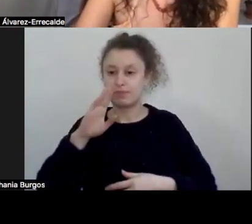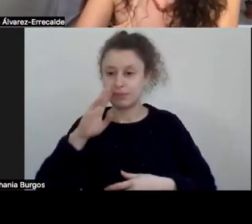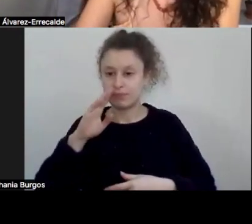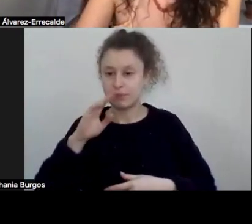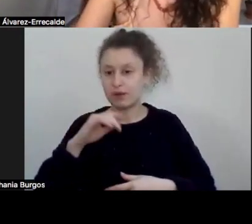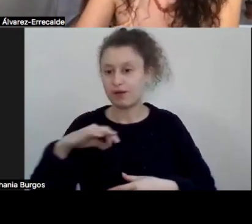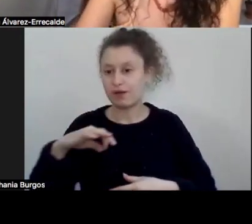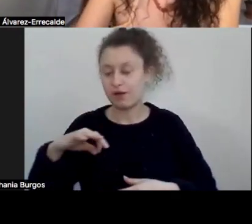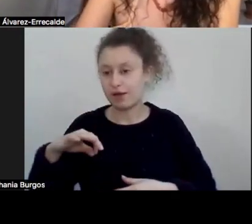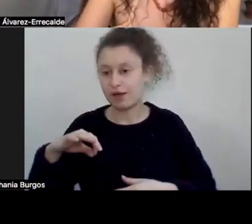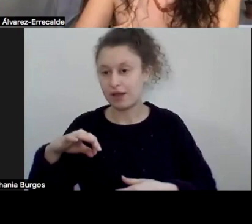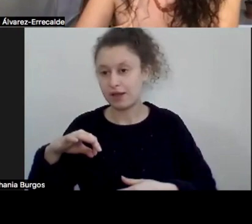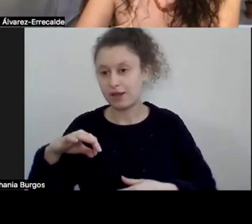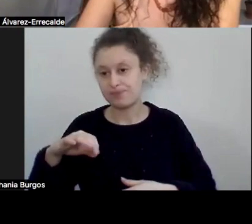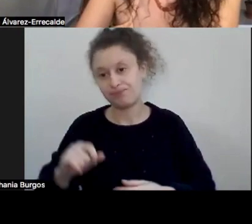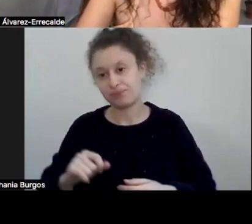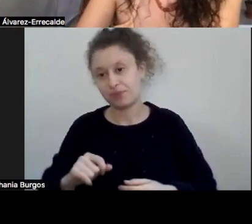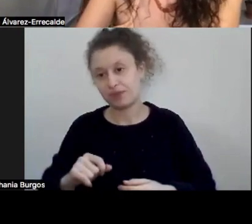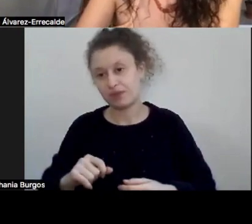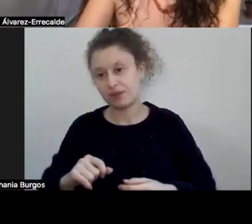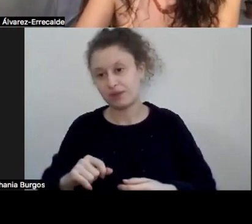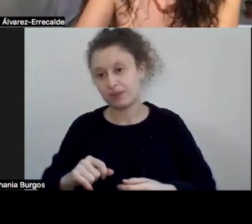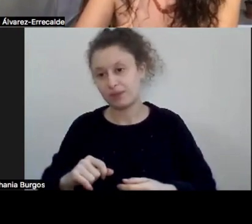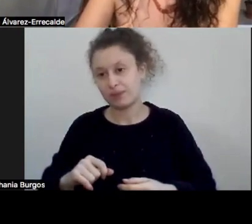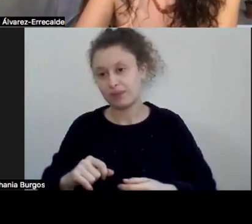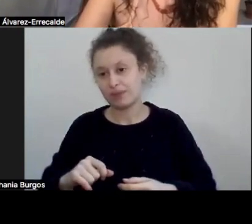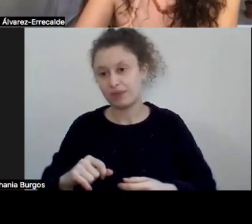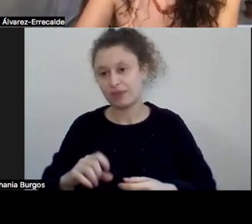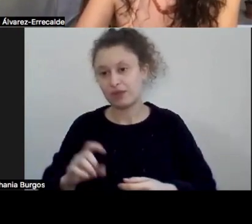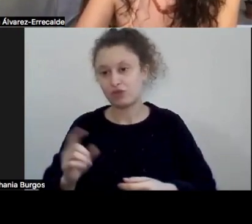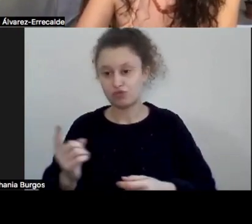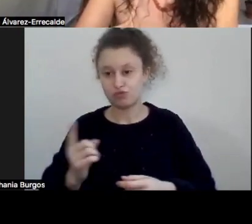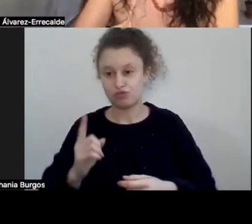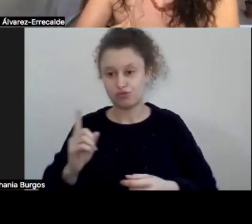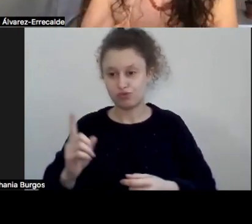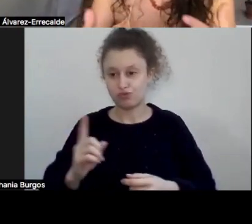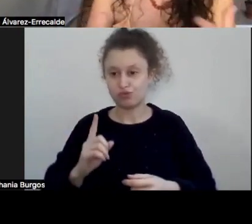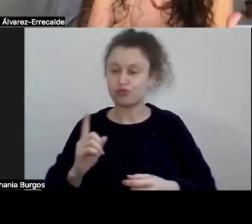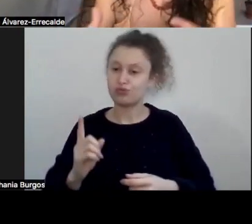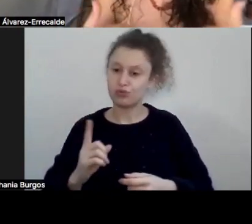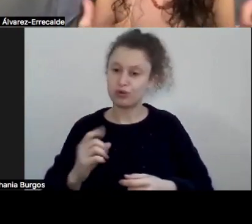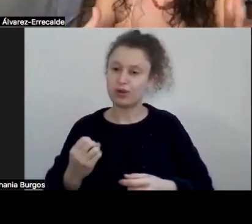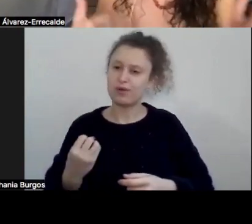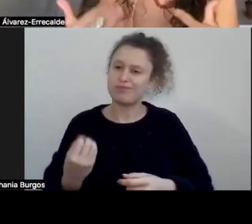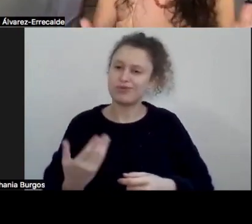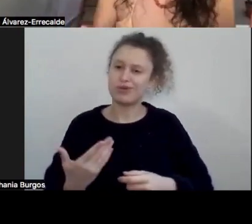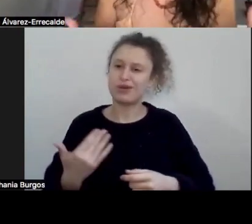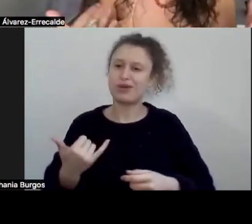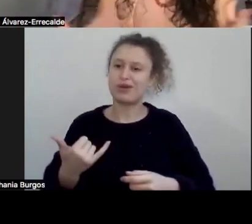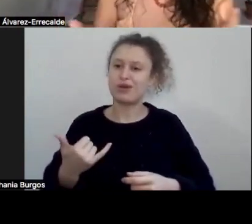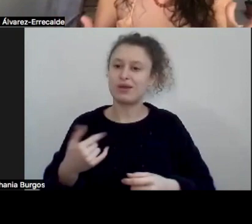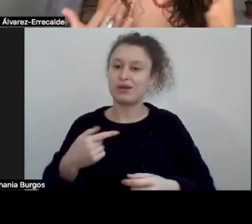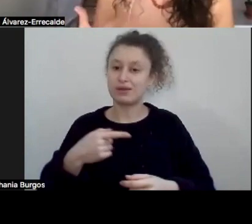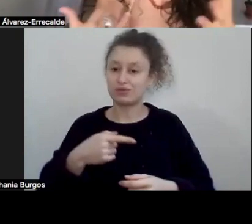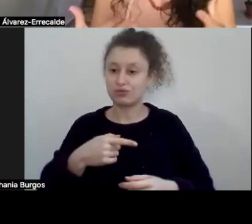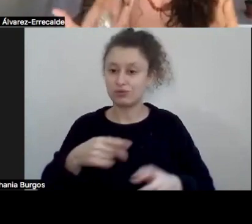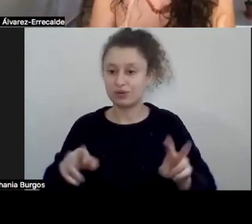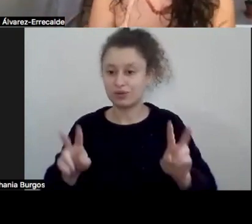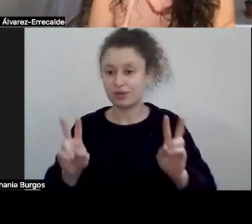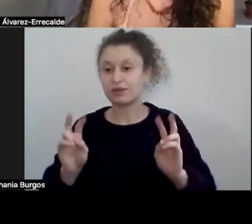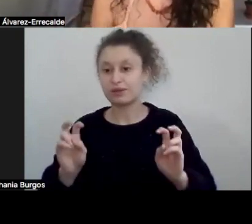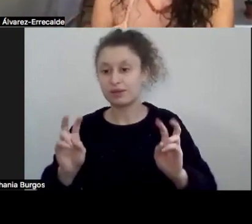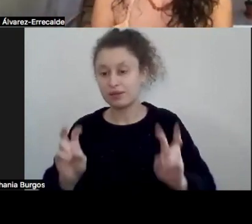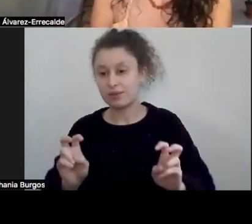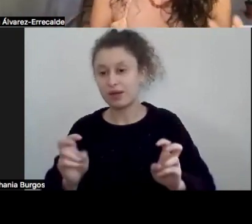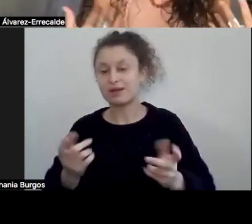cosas que pasa con la situación de dependencia y el momento en donde se tiene